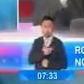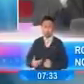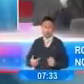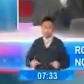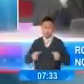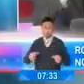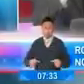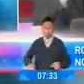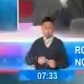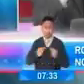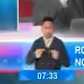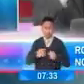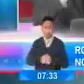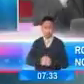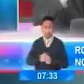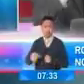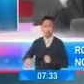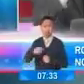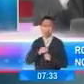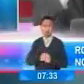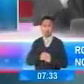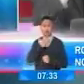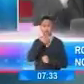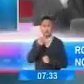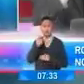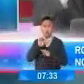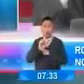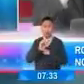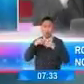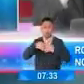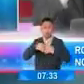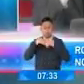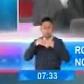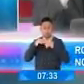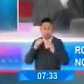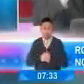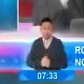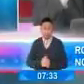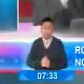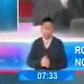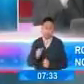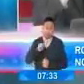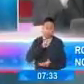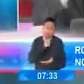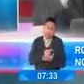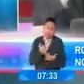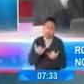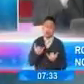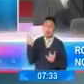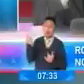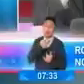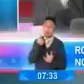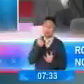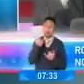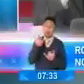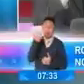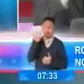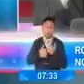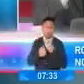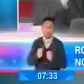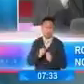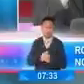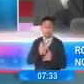repetido muchas veces, él dice dejar el país un poquito mejor de lo que lo encontramos, a pesar de la dura época que nos ha tocado vivir, porque